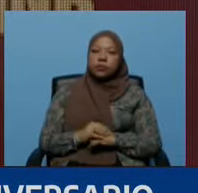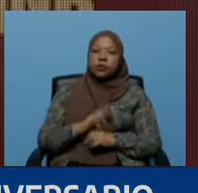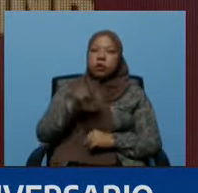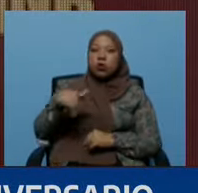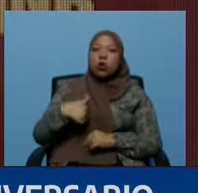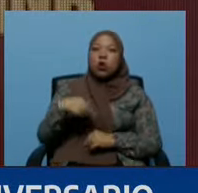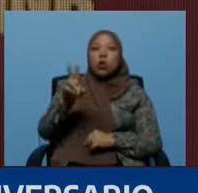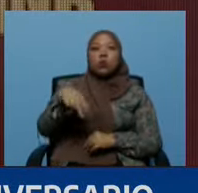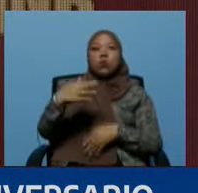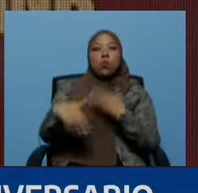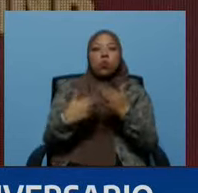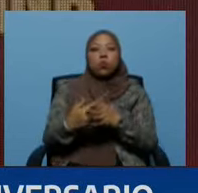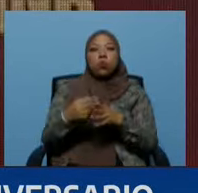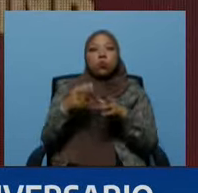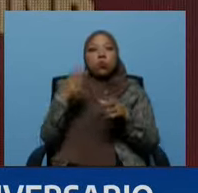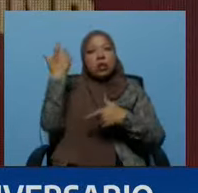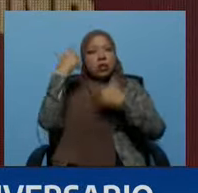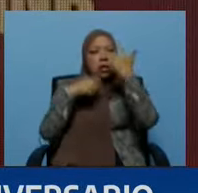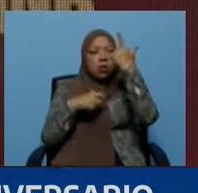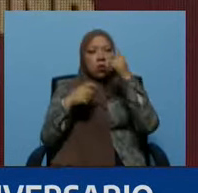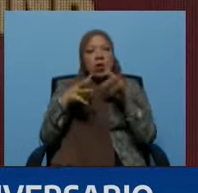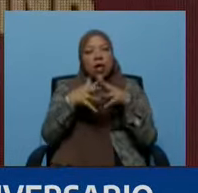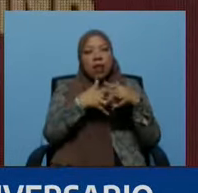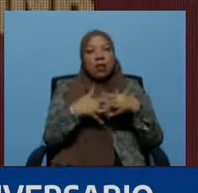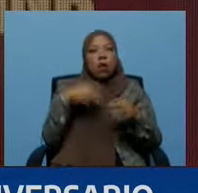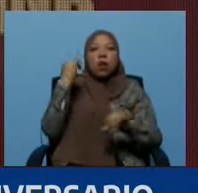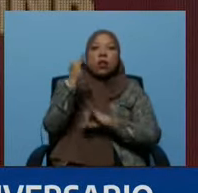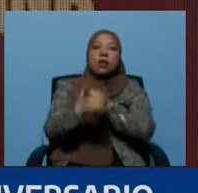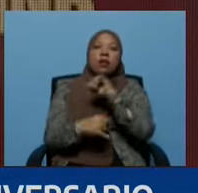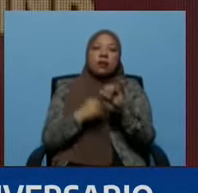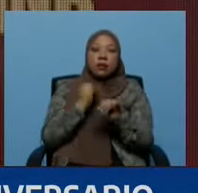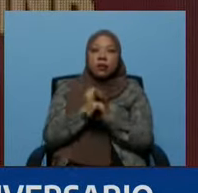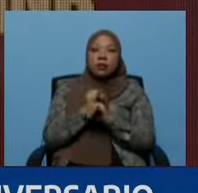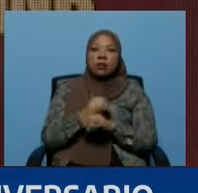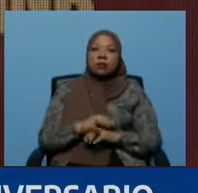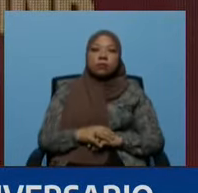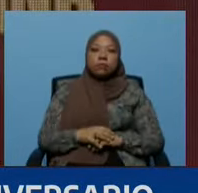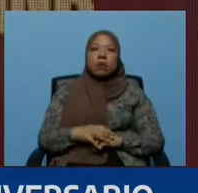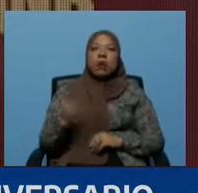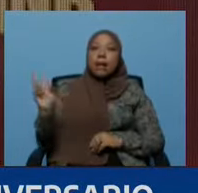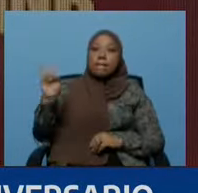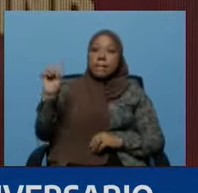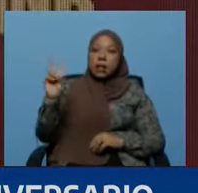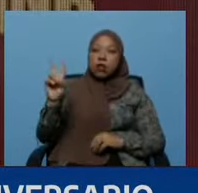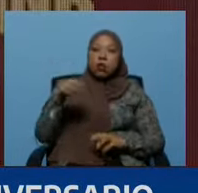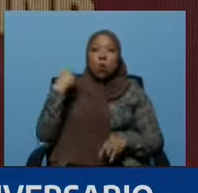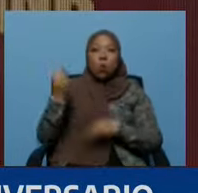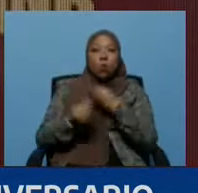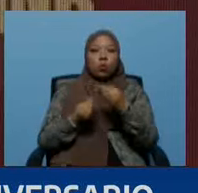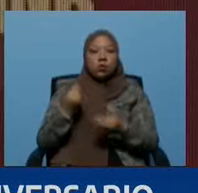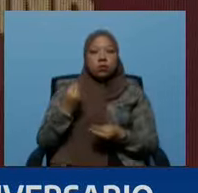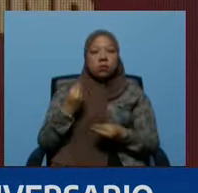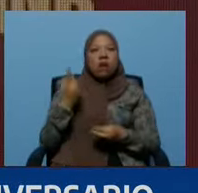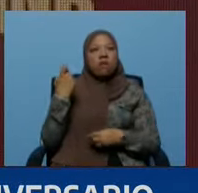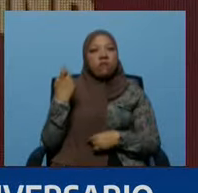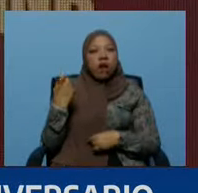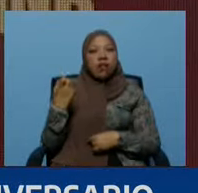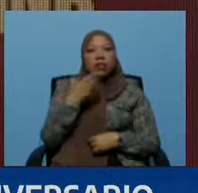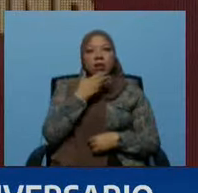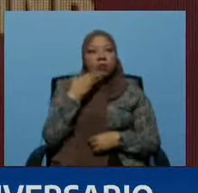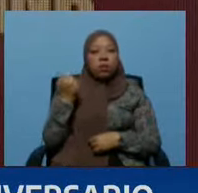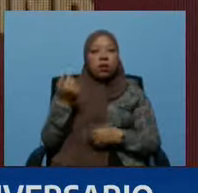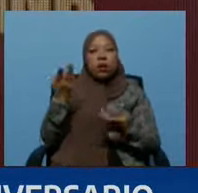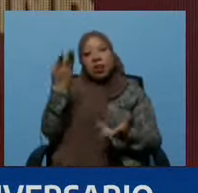Nosotros jamás nos vamos a guiar por chantajes internacionales. En Venezuela se hace lo que haga falta hacer